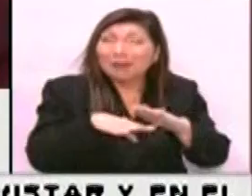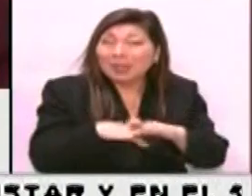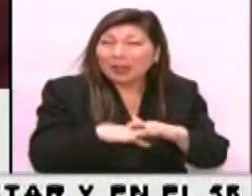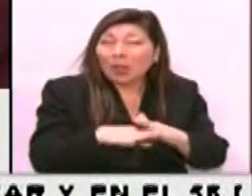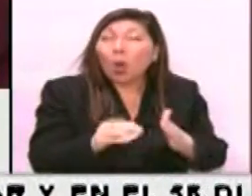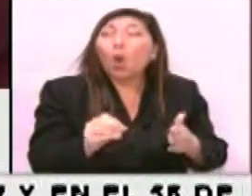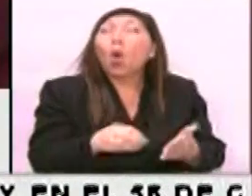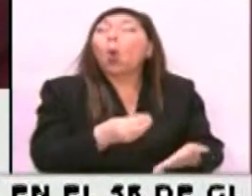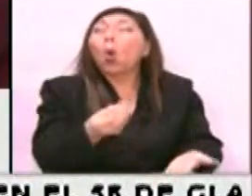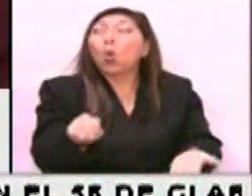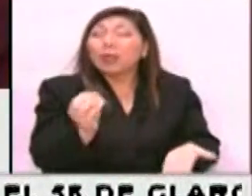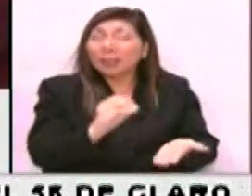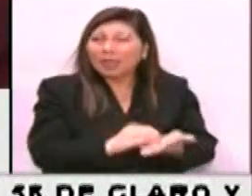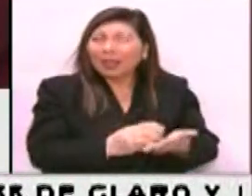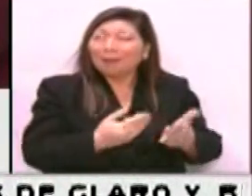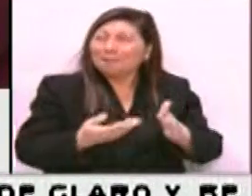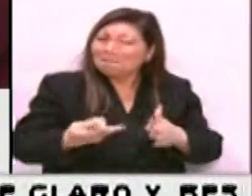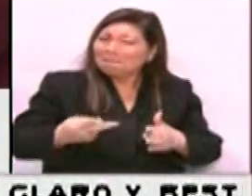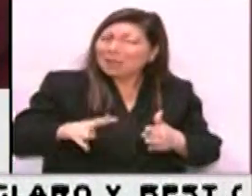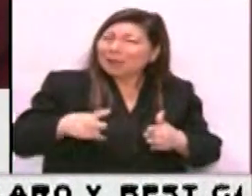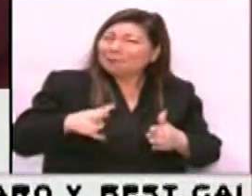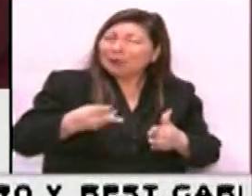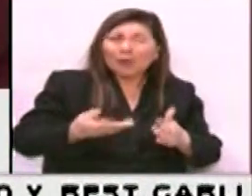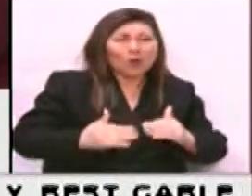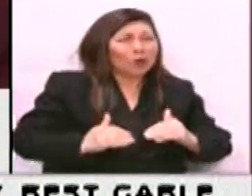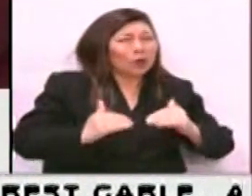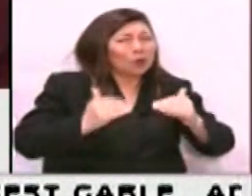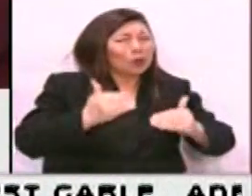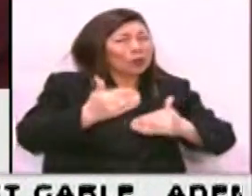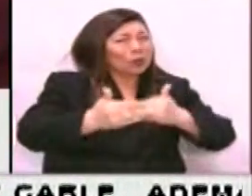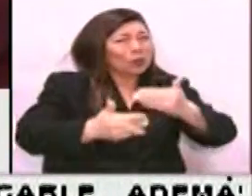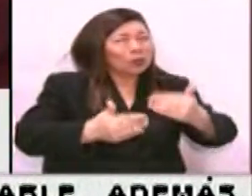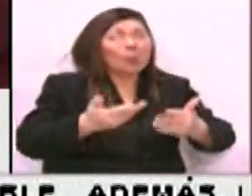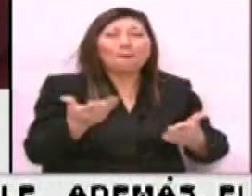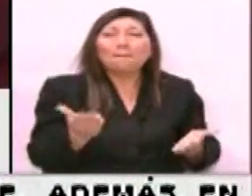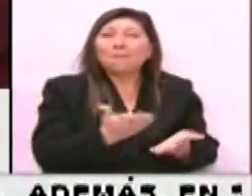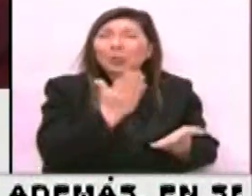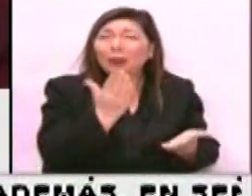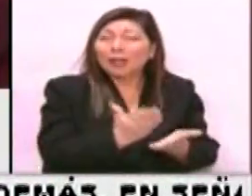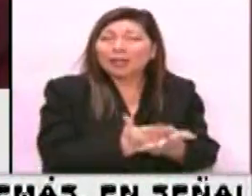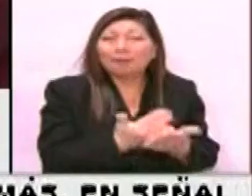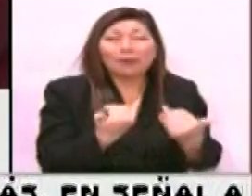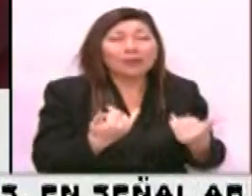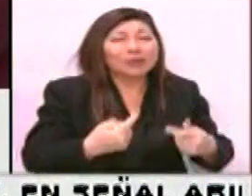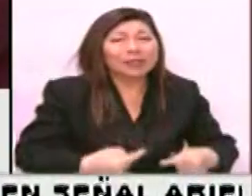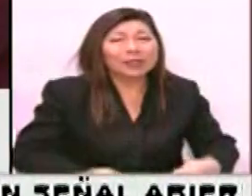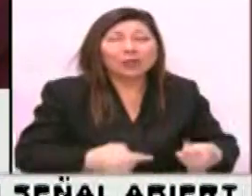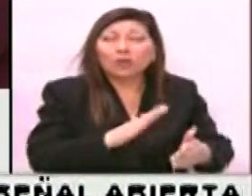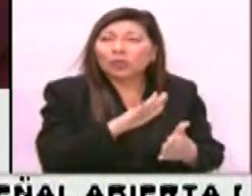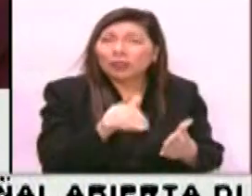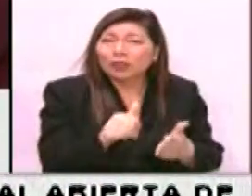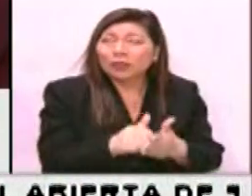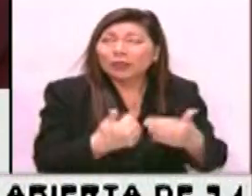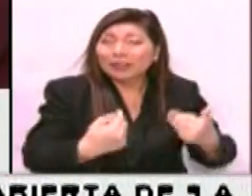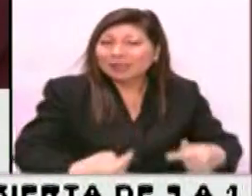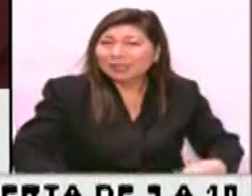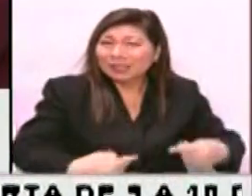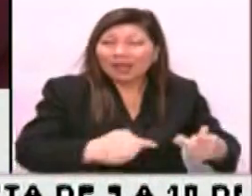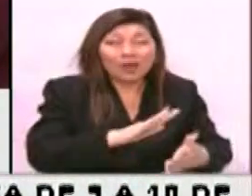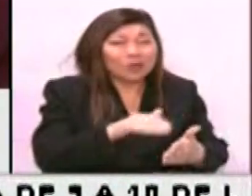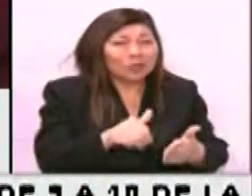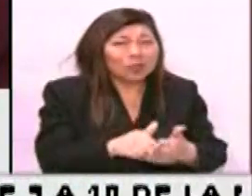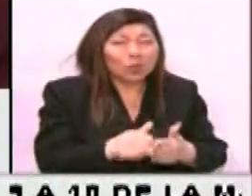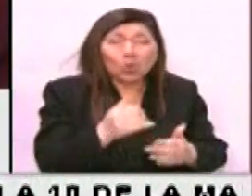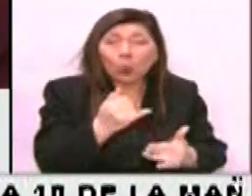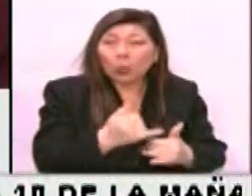país en otra alteración. Venimos creciendo a pesar de todos estos problemas, de todas estas discusiones, de todos estos debates, de todo lo que ha pasado